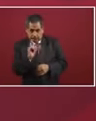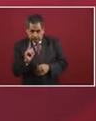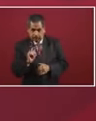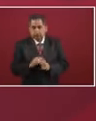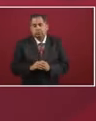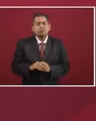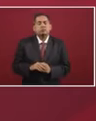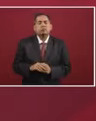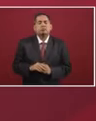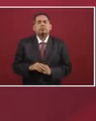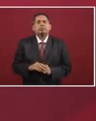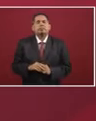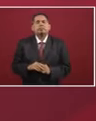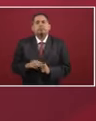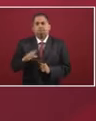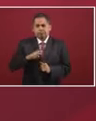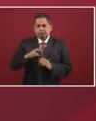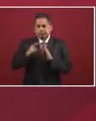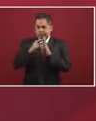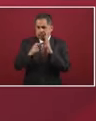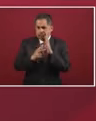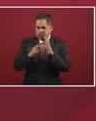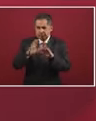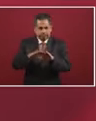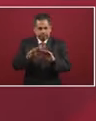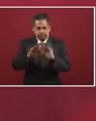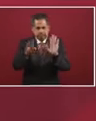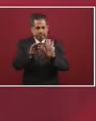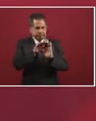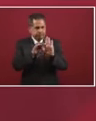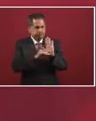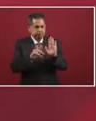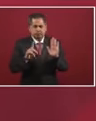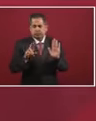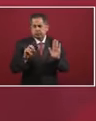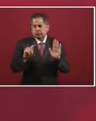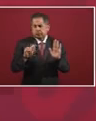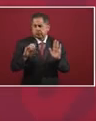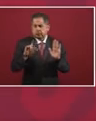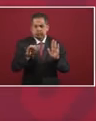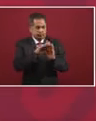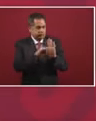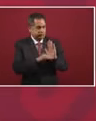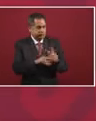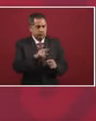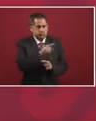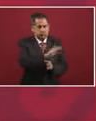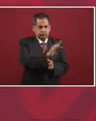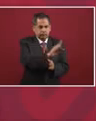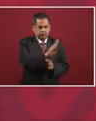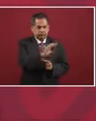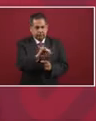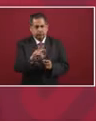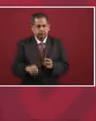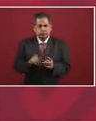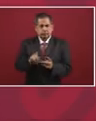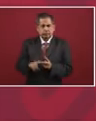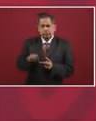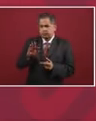Hay un protocolo muy claramente establecido en el propio convenio entre FBI y Fiscalía General de la